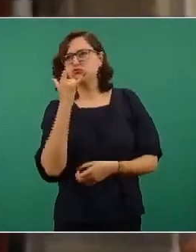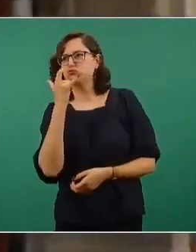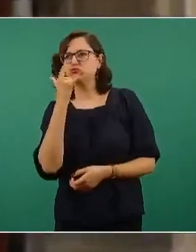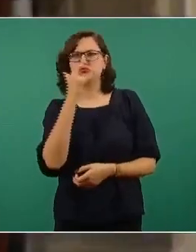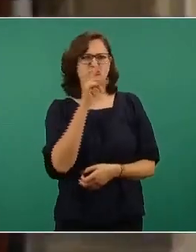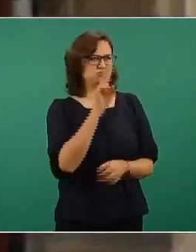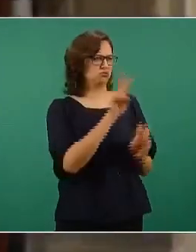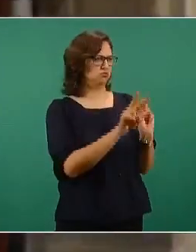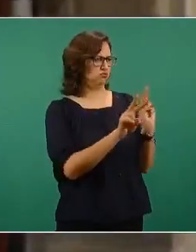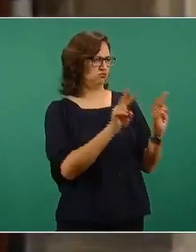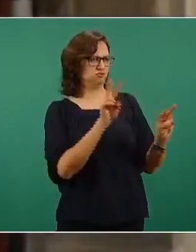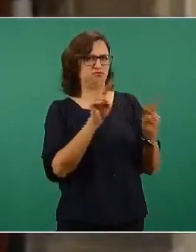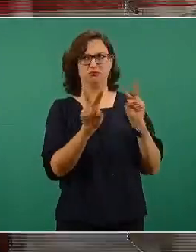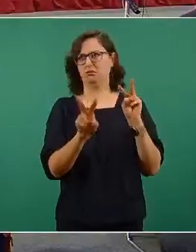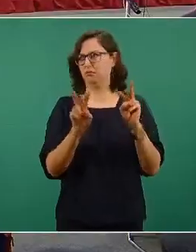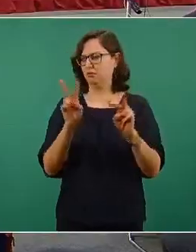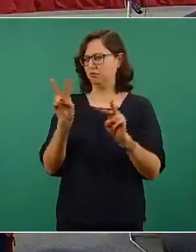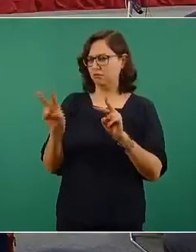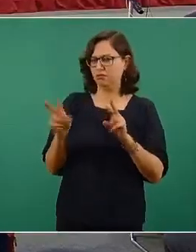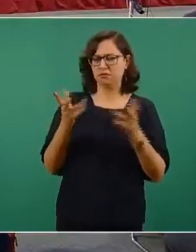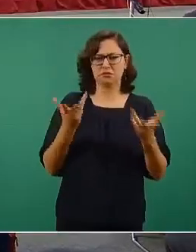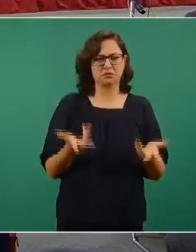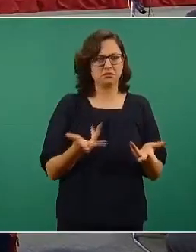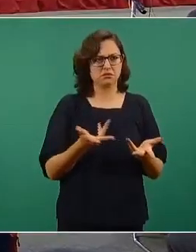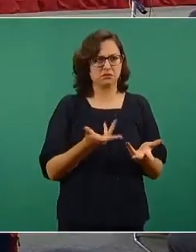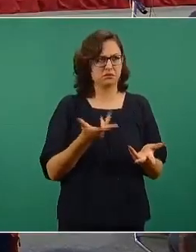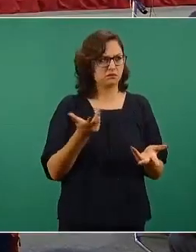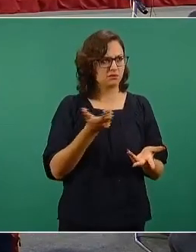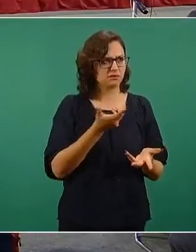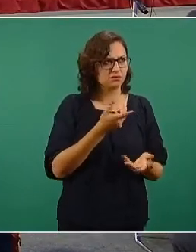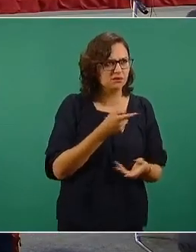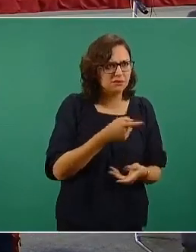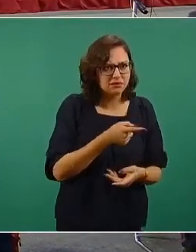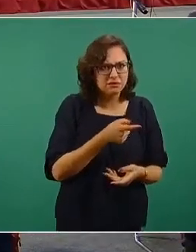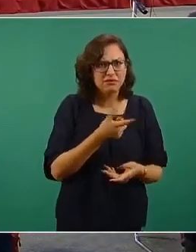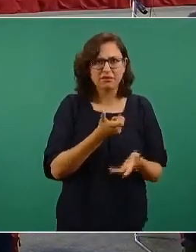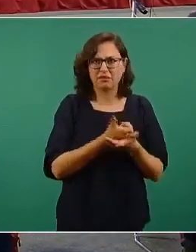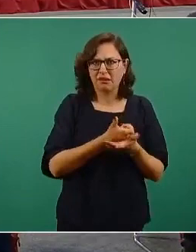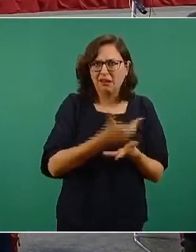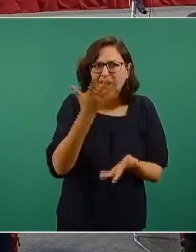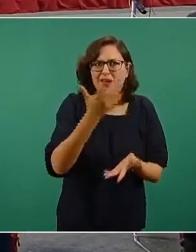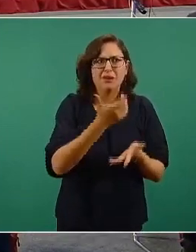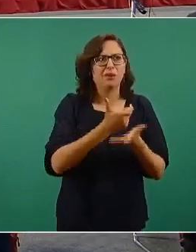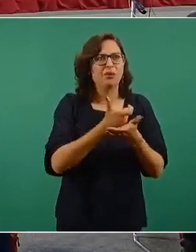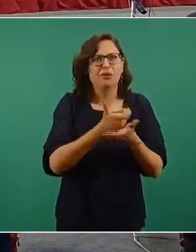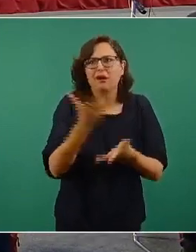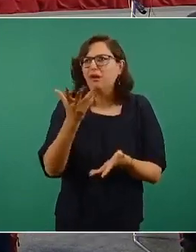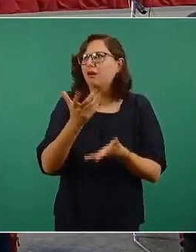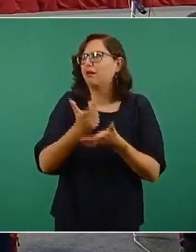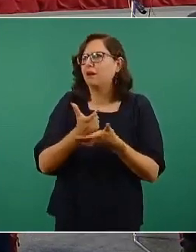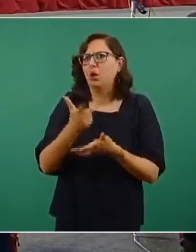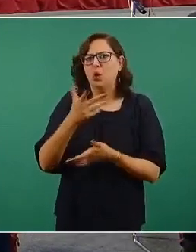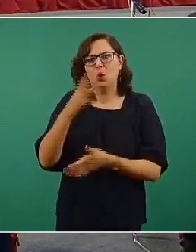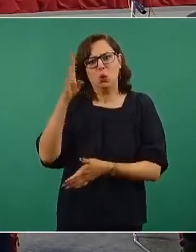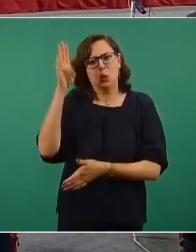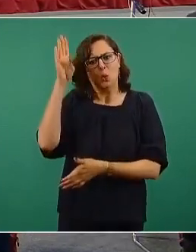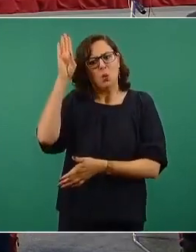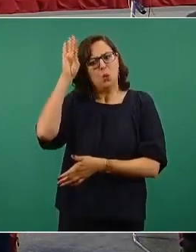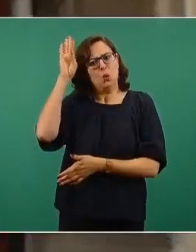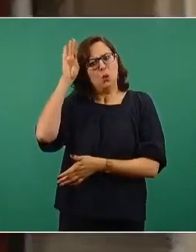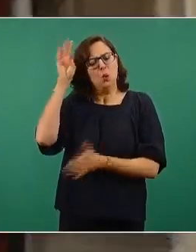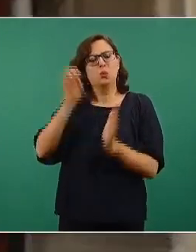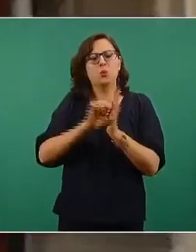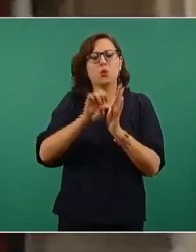los precios de varios productos de consumo básico, literalmente por las nubes. Me quiero enfocar en el precio del